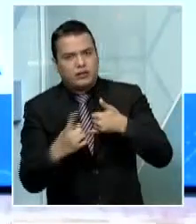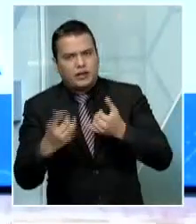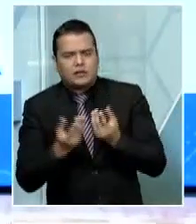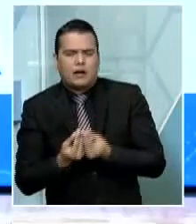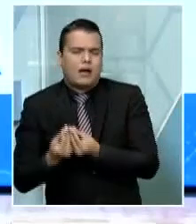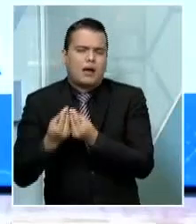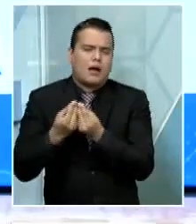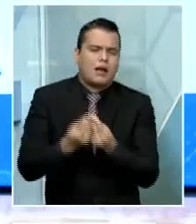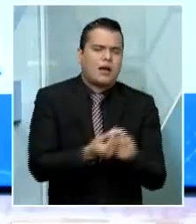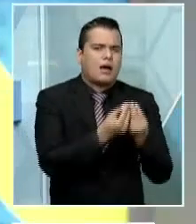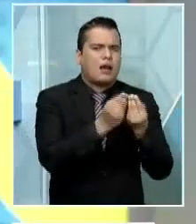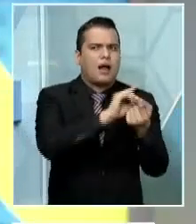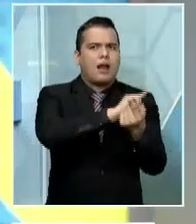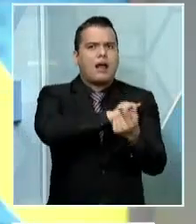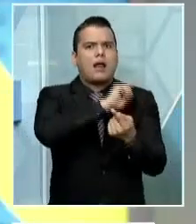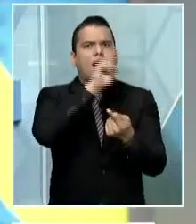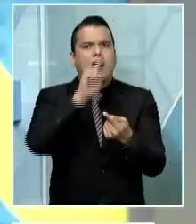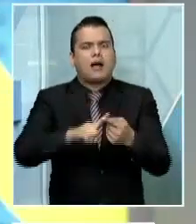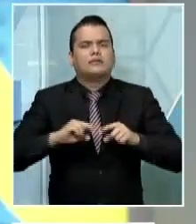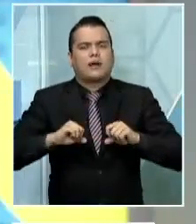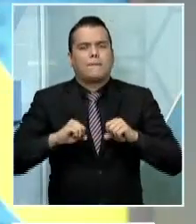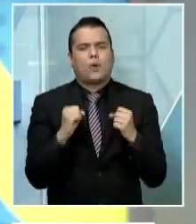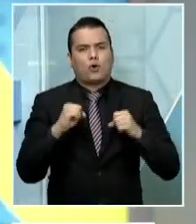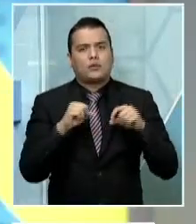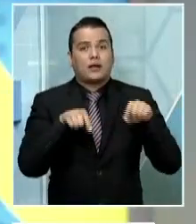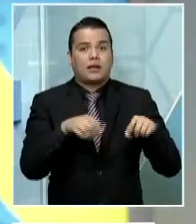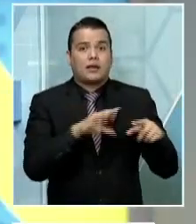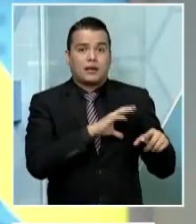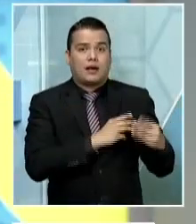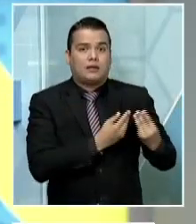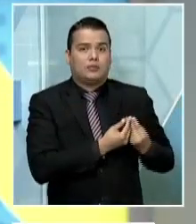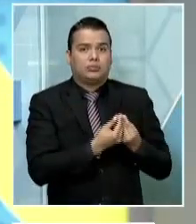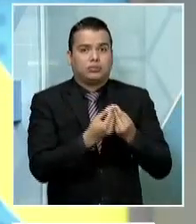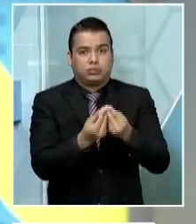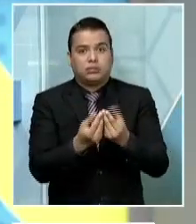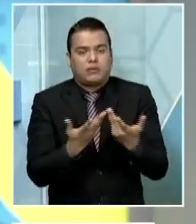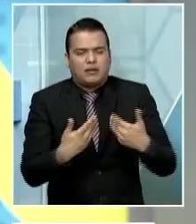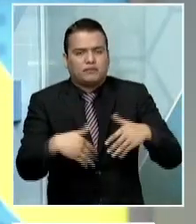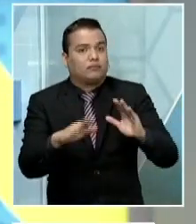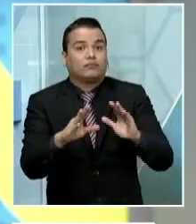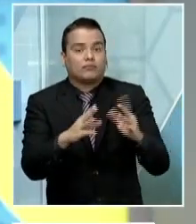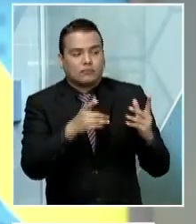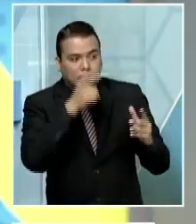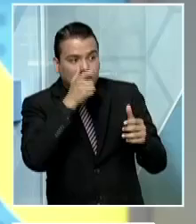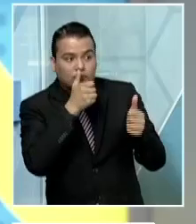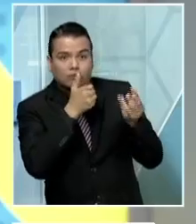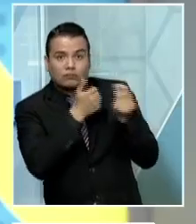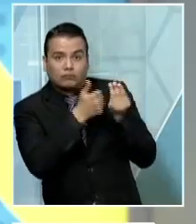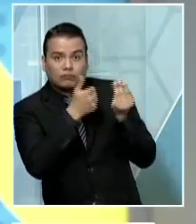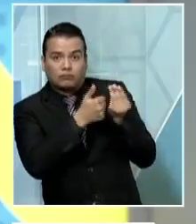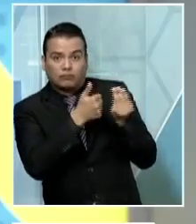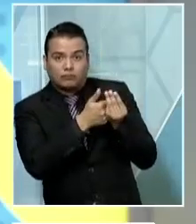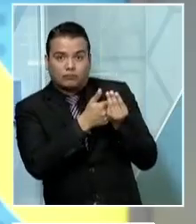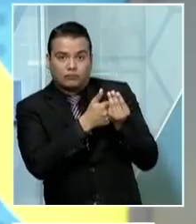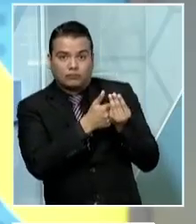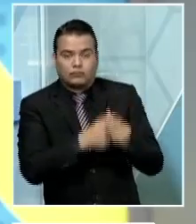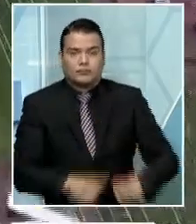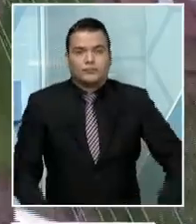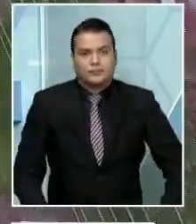será la capital de la República. La marcha pasará por Cali, donde serán recibidos con todos los protocolos de salubridad y